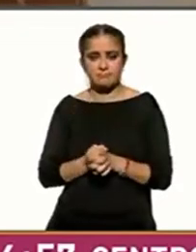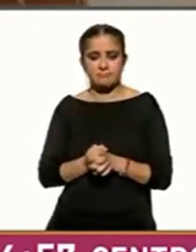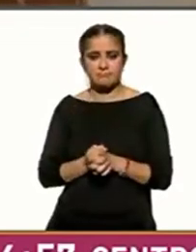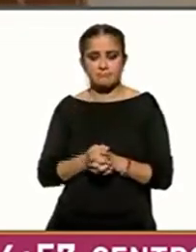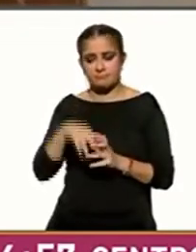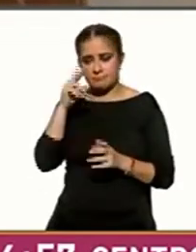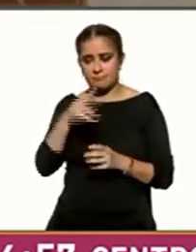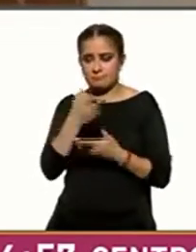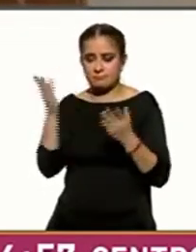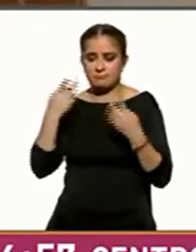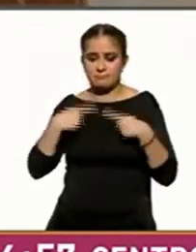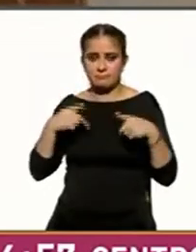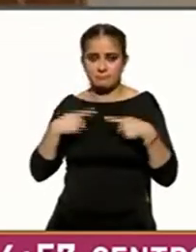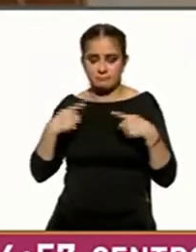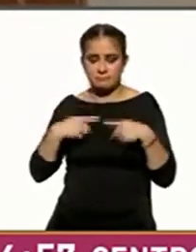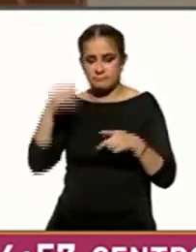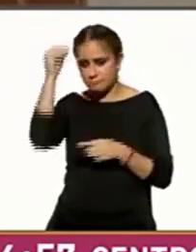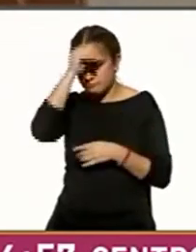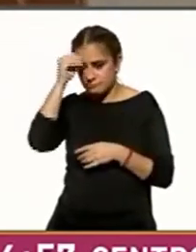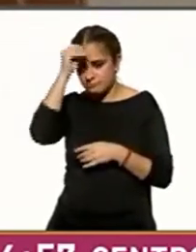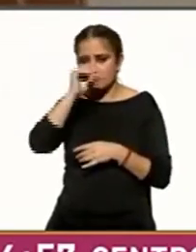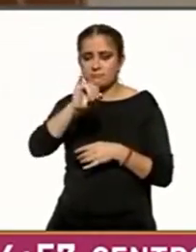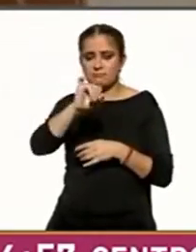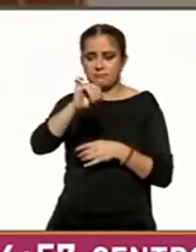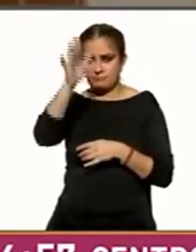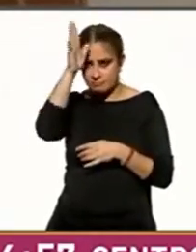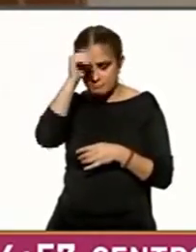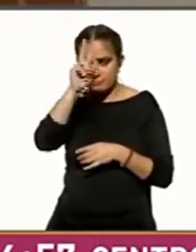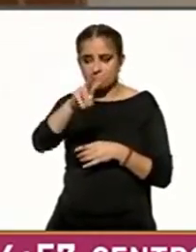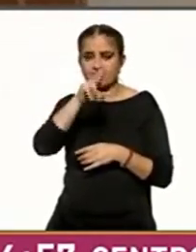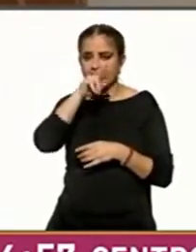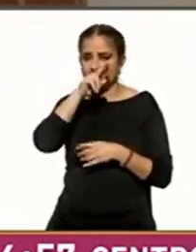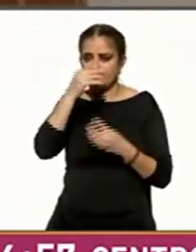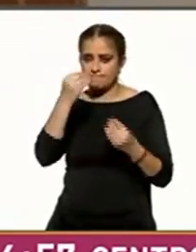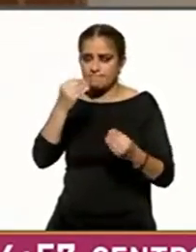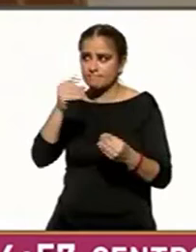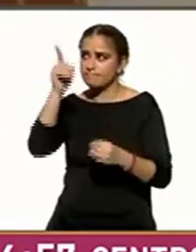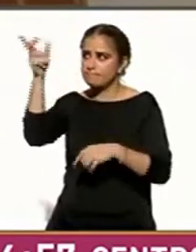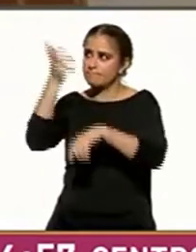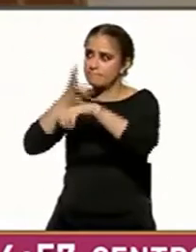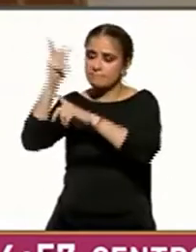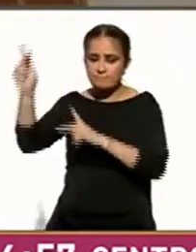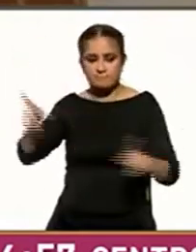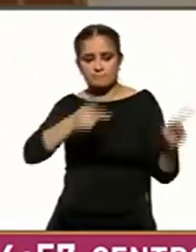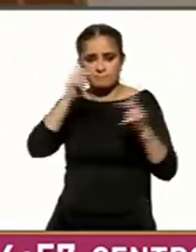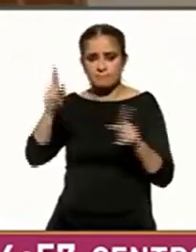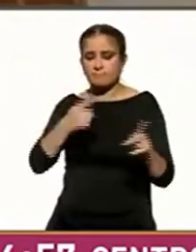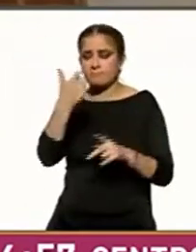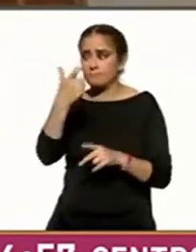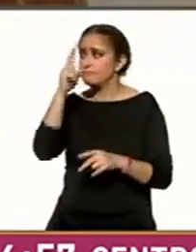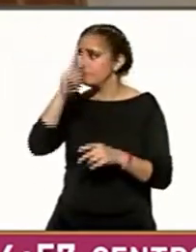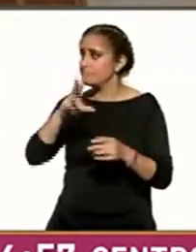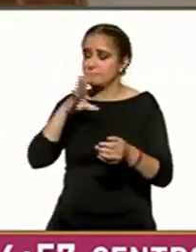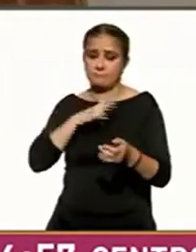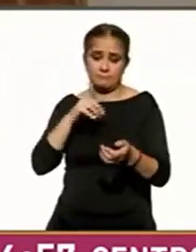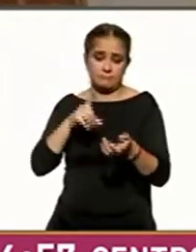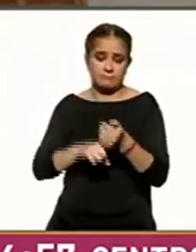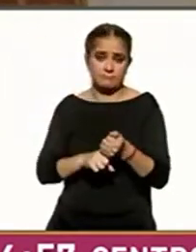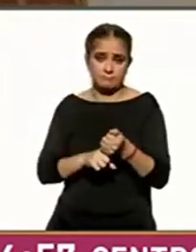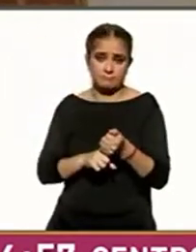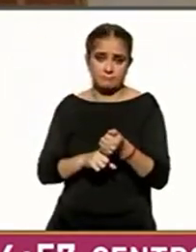público mexicano comparte las razones, comparte las preocupaciones. Lamentablemente, solo una tercera